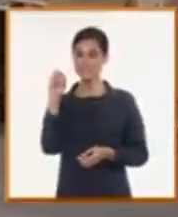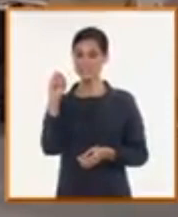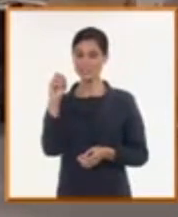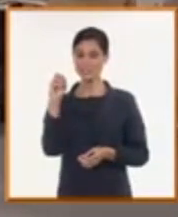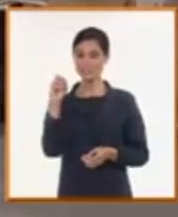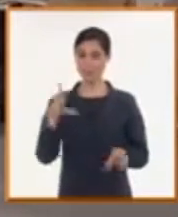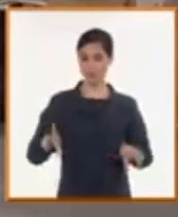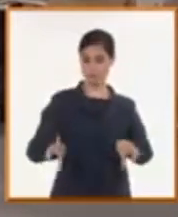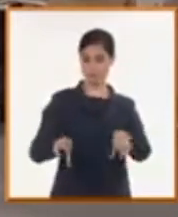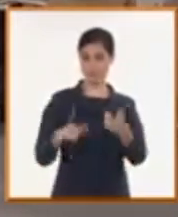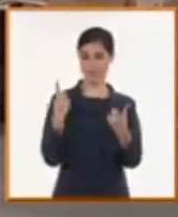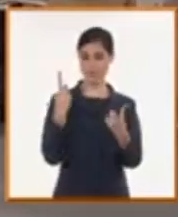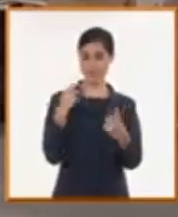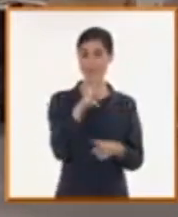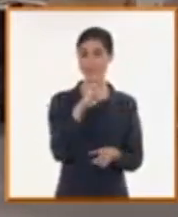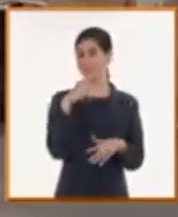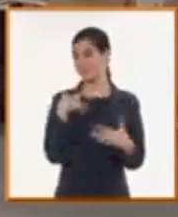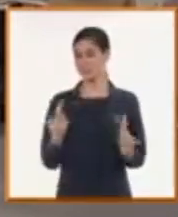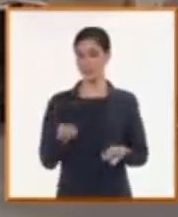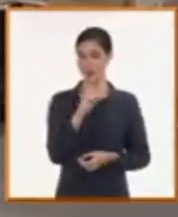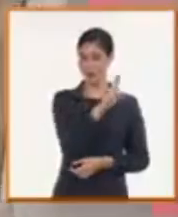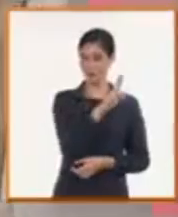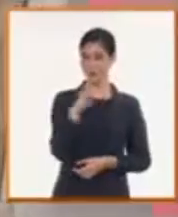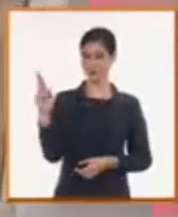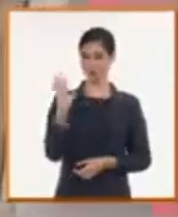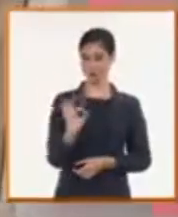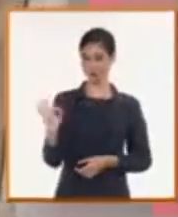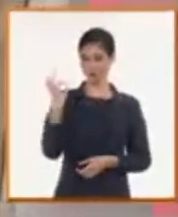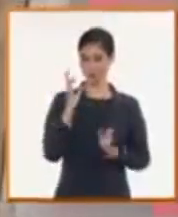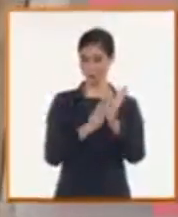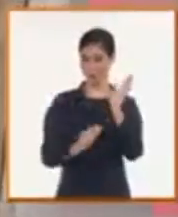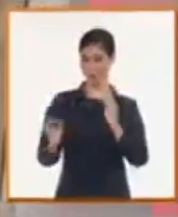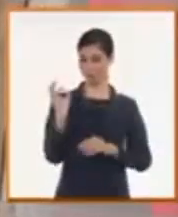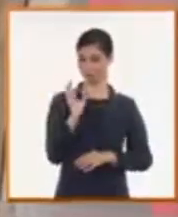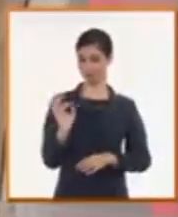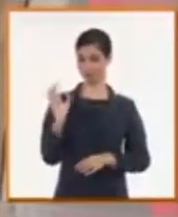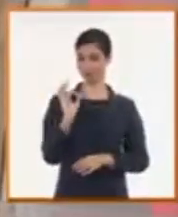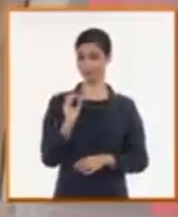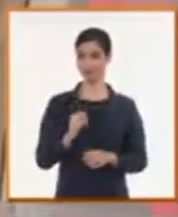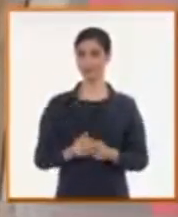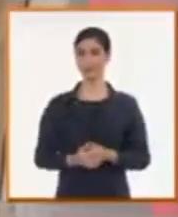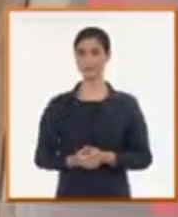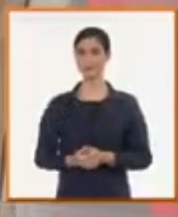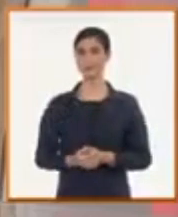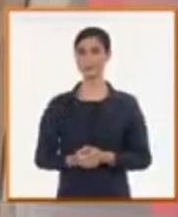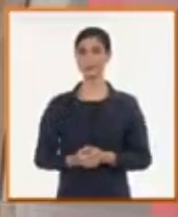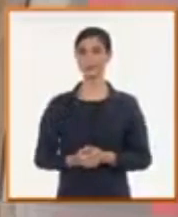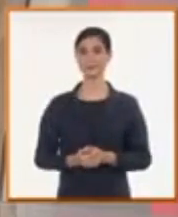Y entonces le asumieron con este nombre de Saludando Octubre. Pero